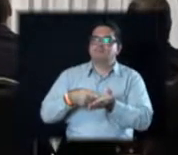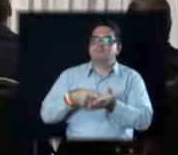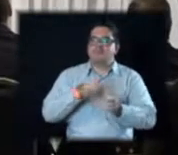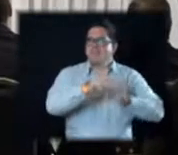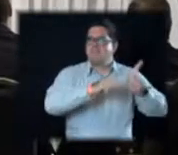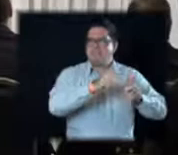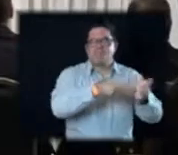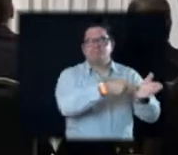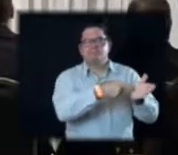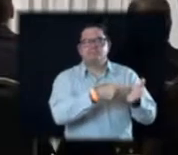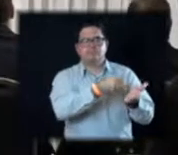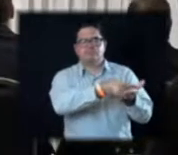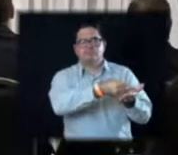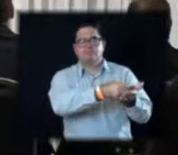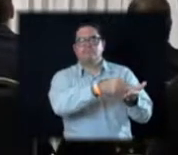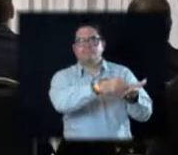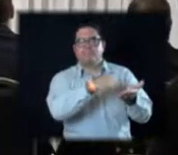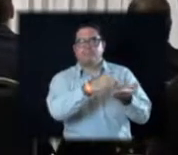por el ELA,